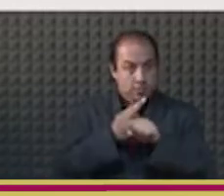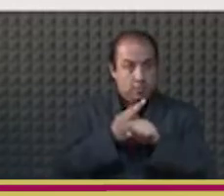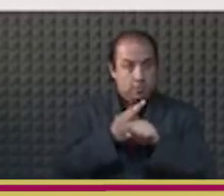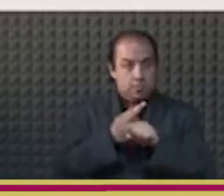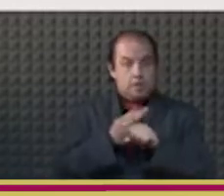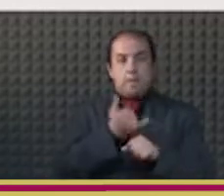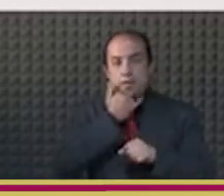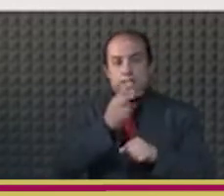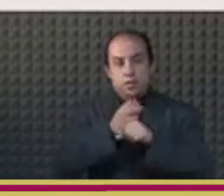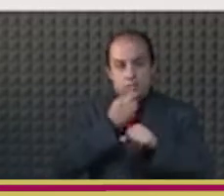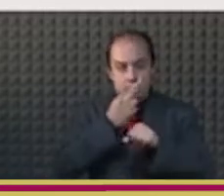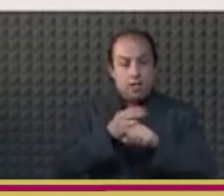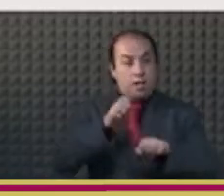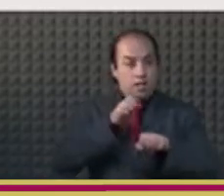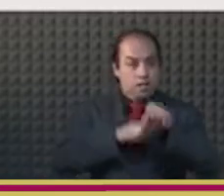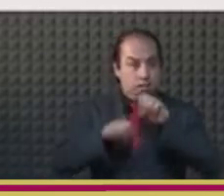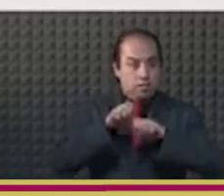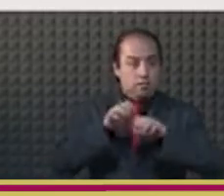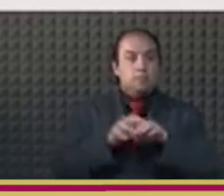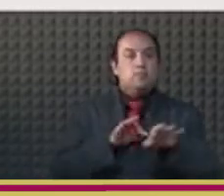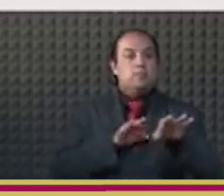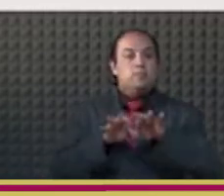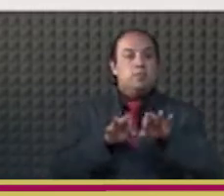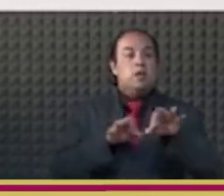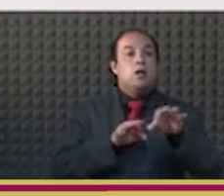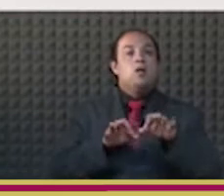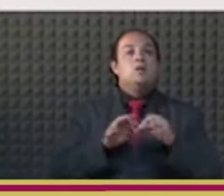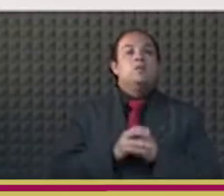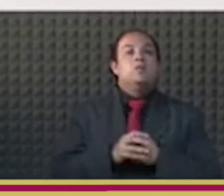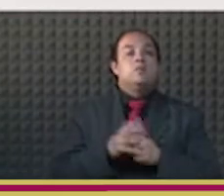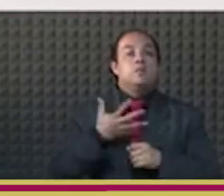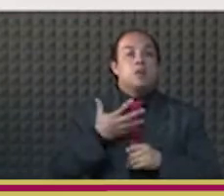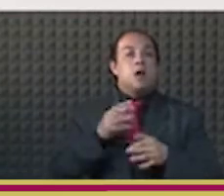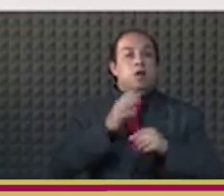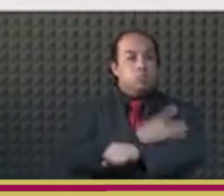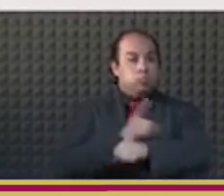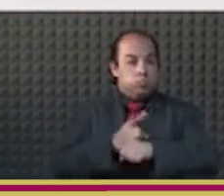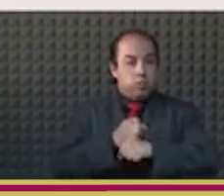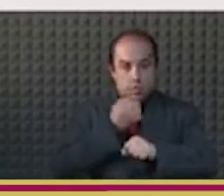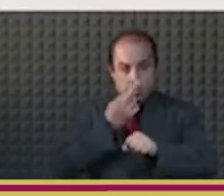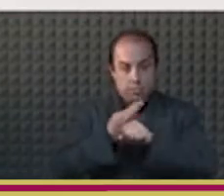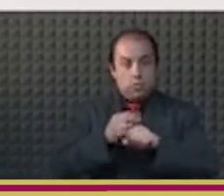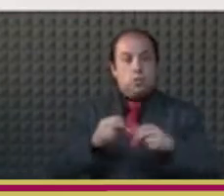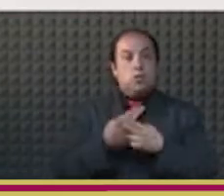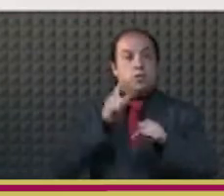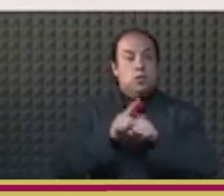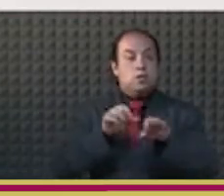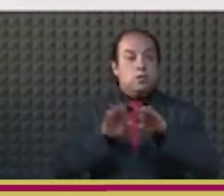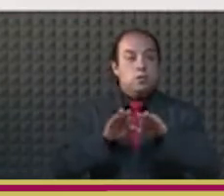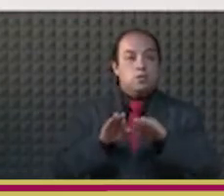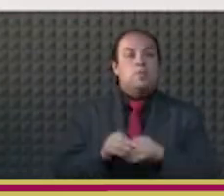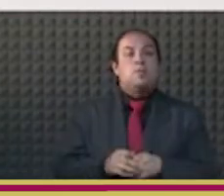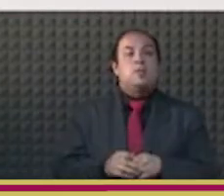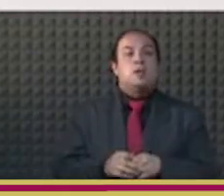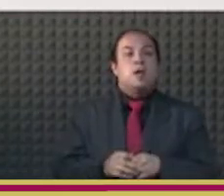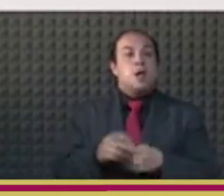de, perdón, la Subsecretaría de Empleo, con el trabajo articulado del Servicio Nacional del Empleo, con el trabajo también del programa